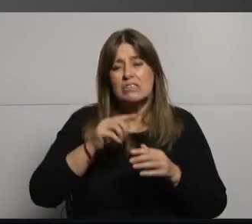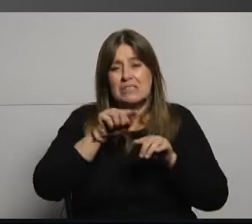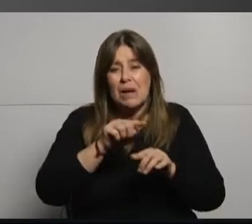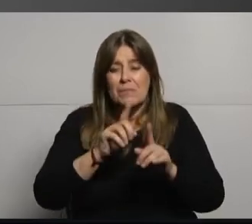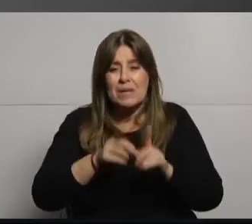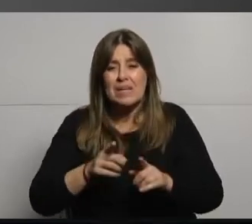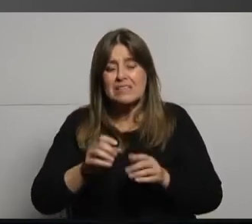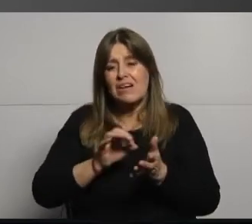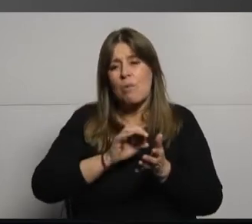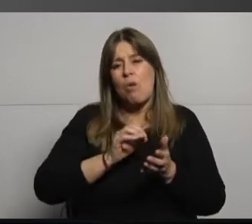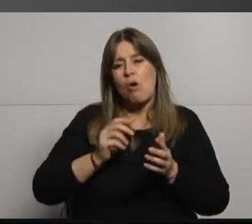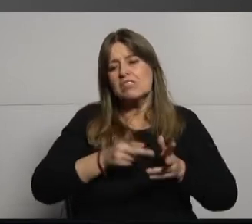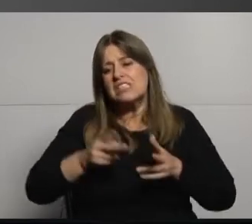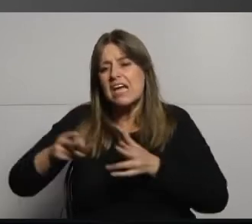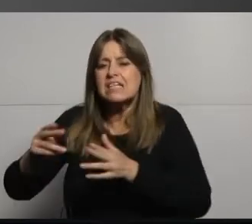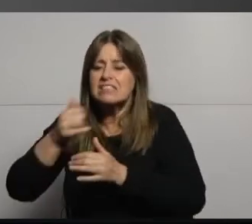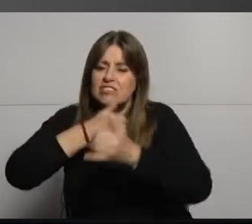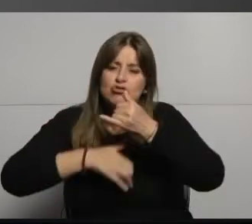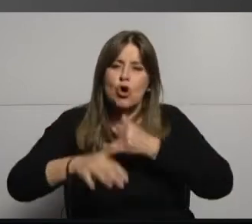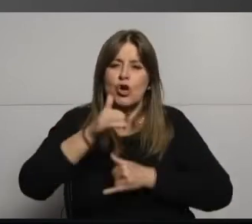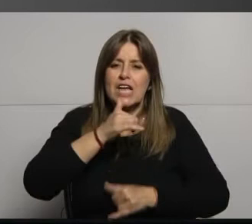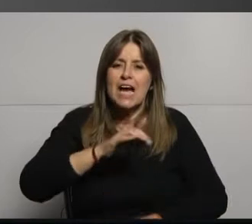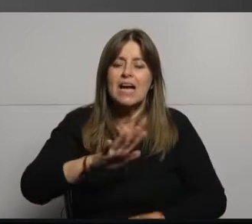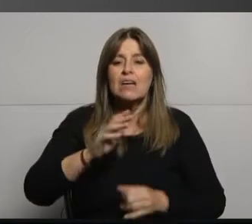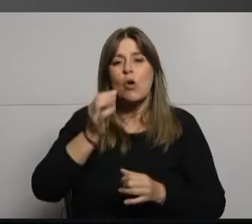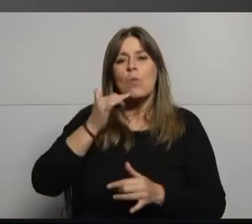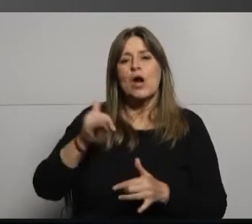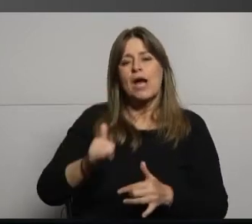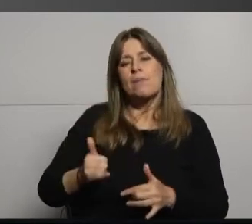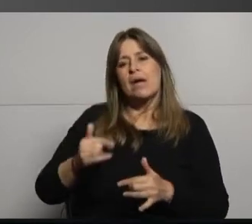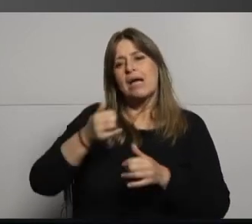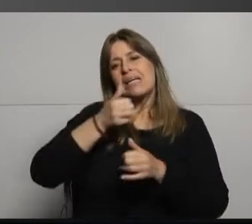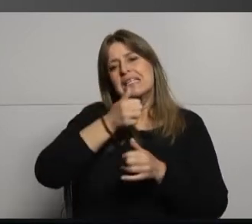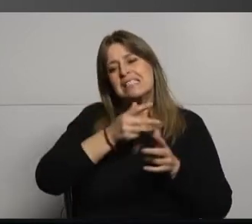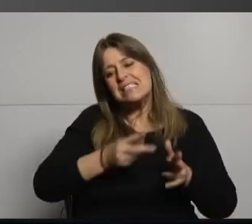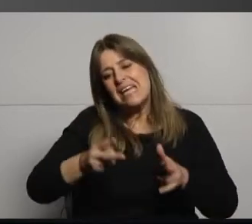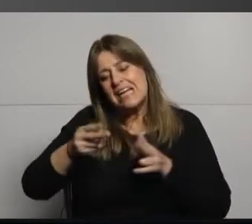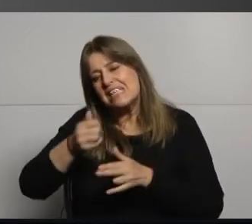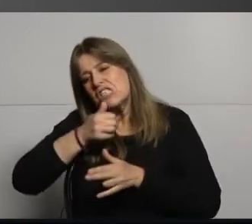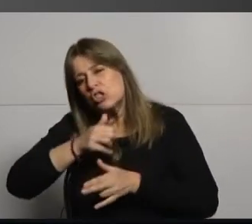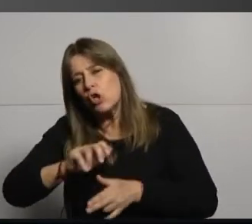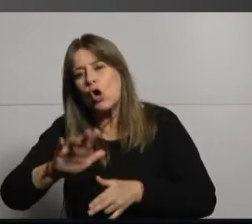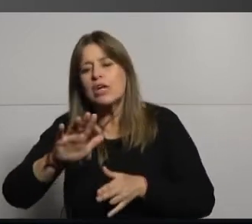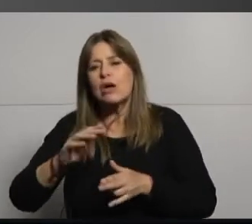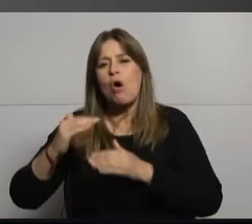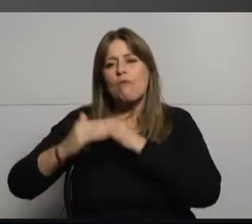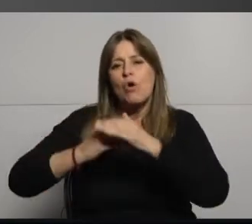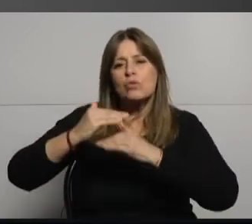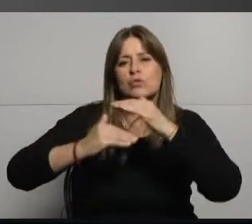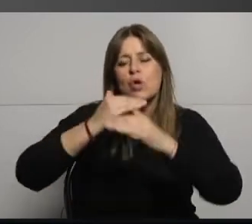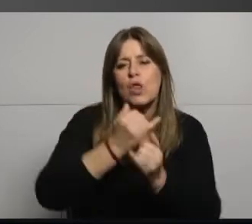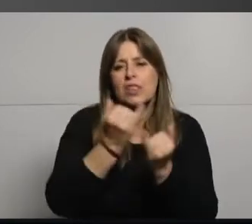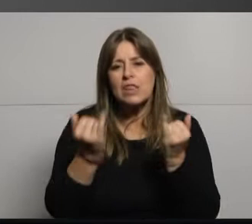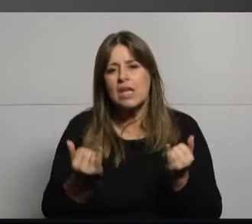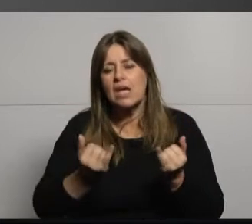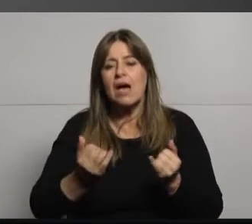series históricas, ¿verdad? Ahí, por ejemplo, a manera de ejemplo, está la serie histórica de la evolución diaria, día por